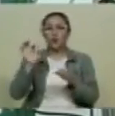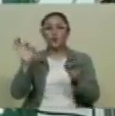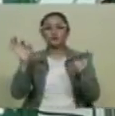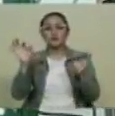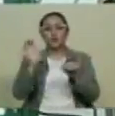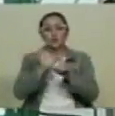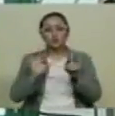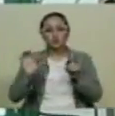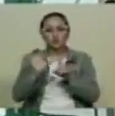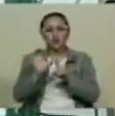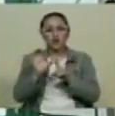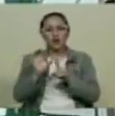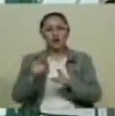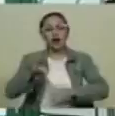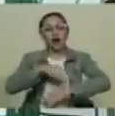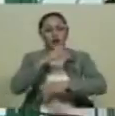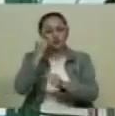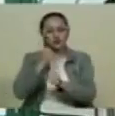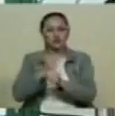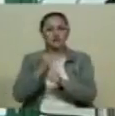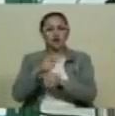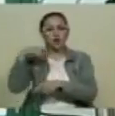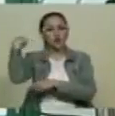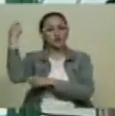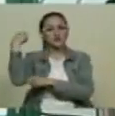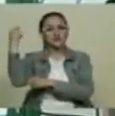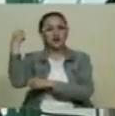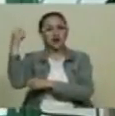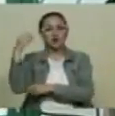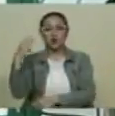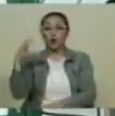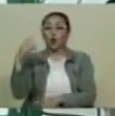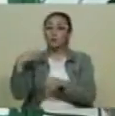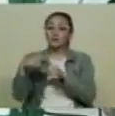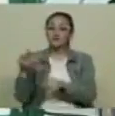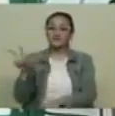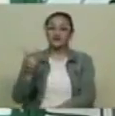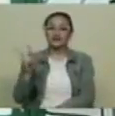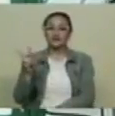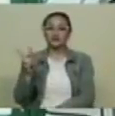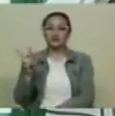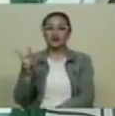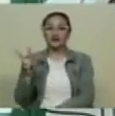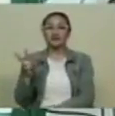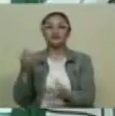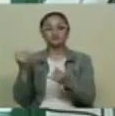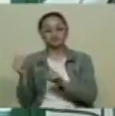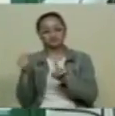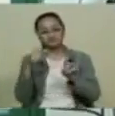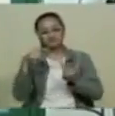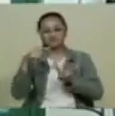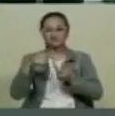Humanidad a los cantos del trabajo del llano colombo venezolano. Amigos televidentes, así retornamos a los estudios. Adelante.